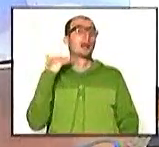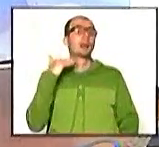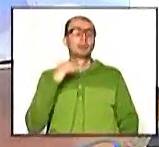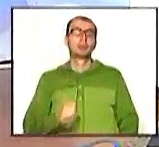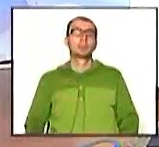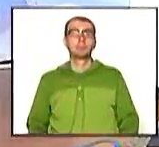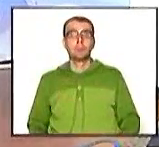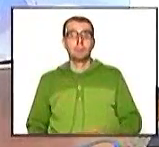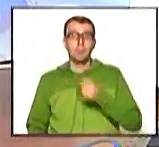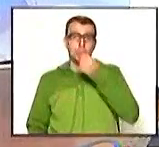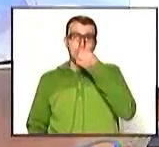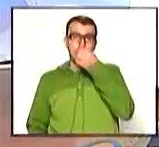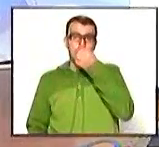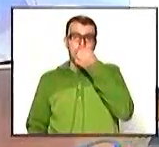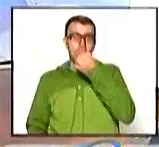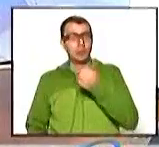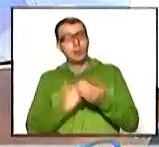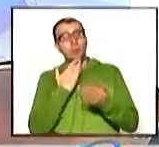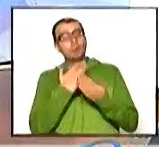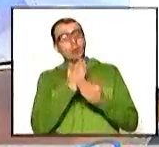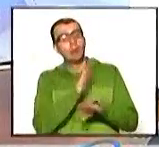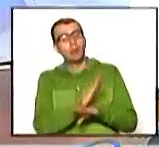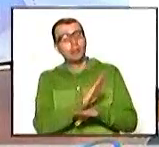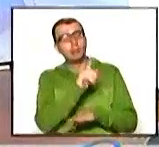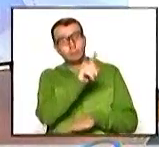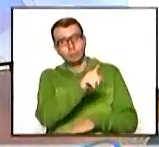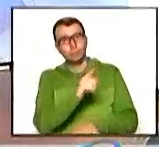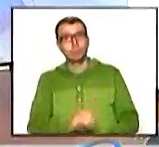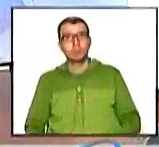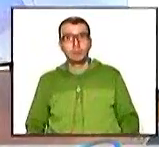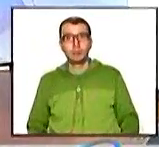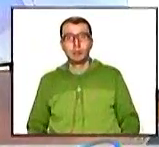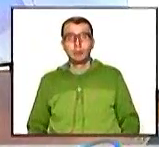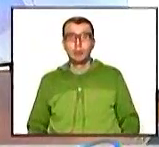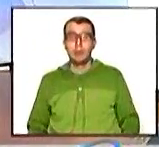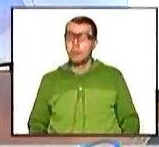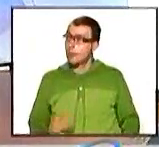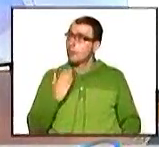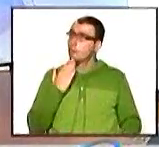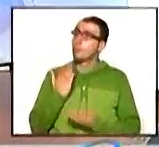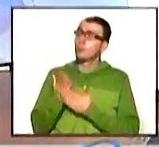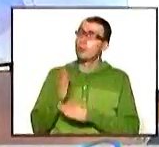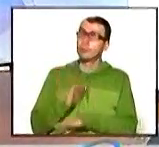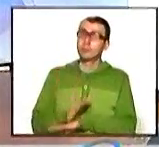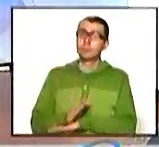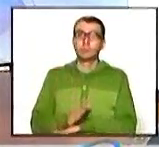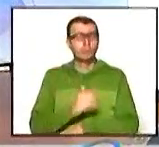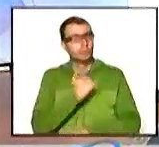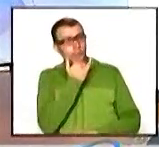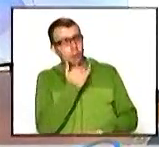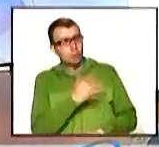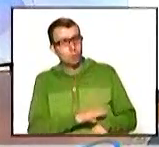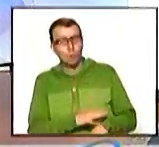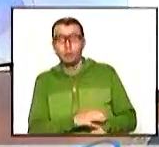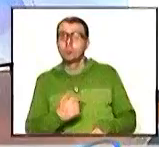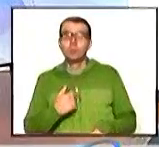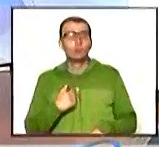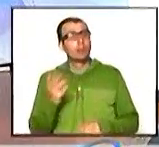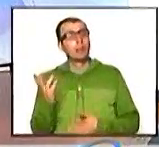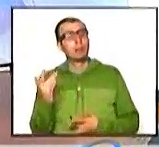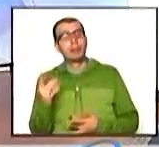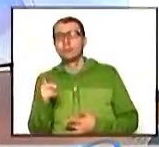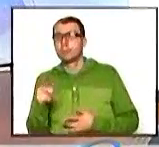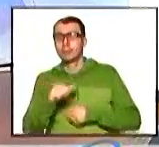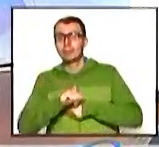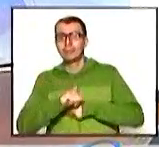Buenas tardes. Buenas tardes, doctor, María. Buenas tardes. Buenas tardes. Doctor, lo que pasa es que tengo pendiente una